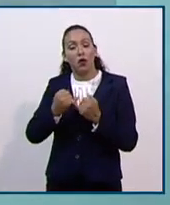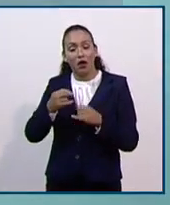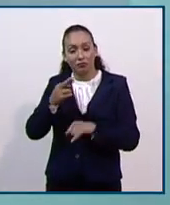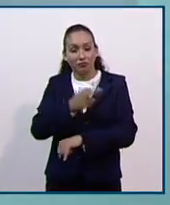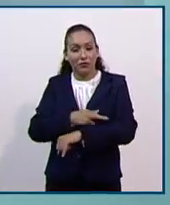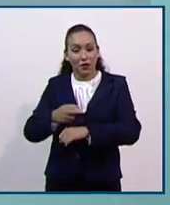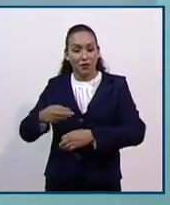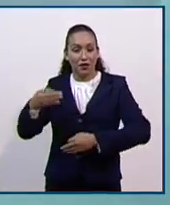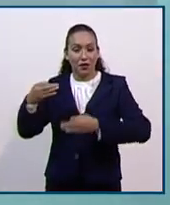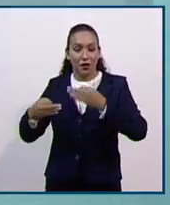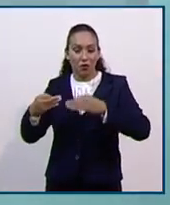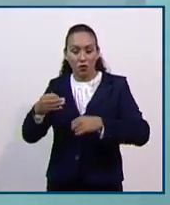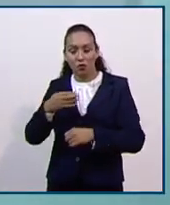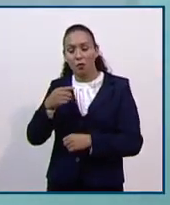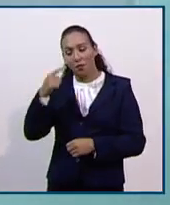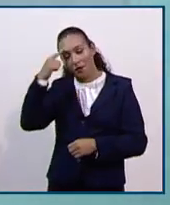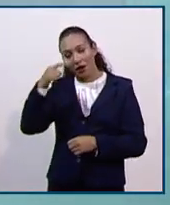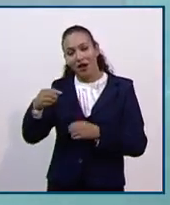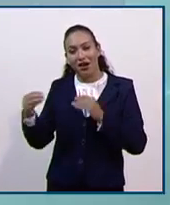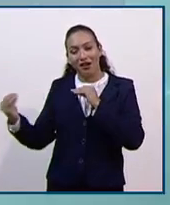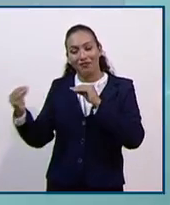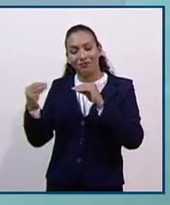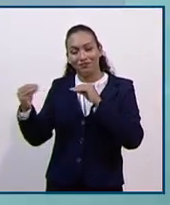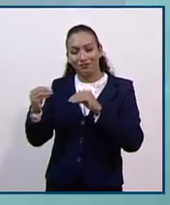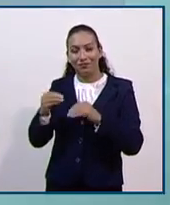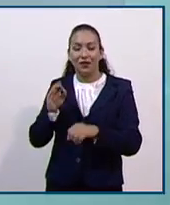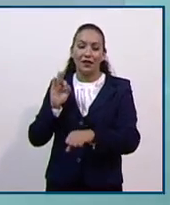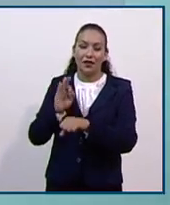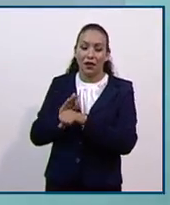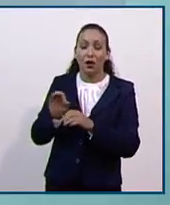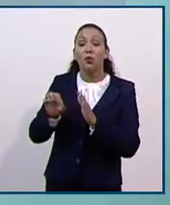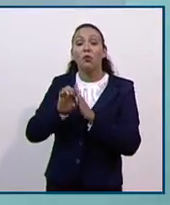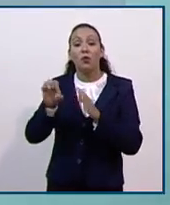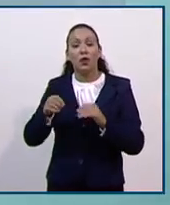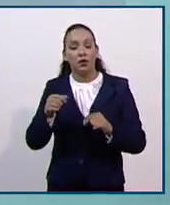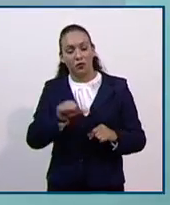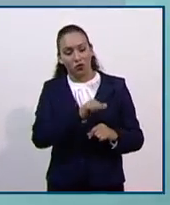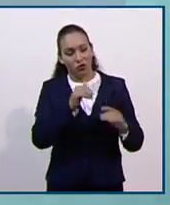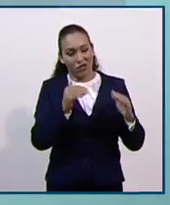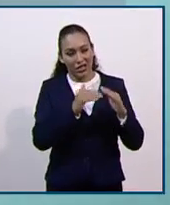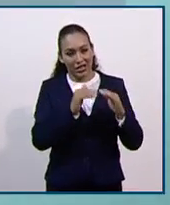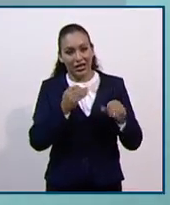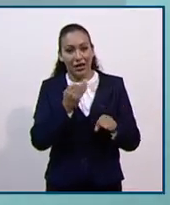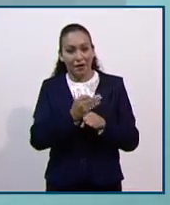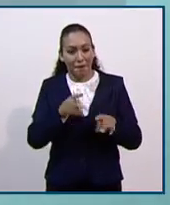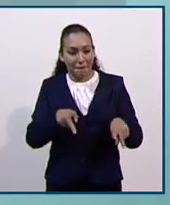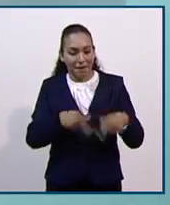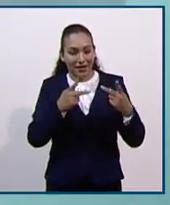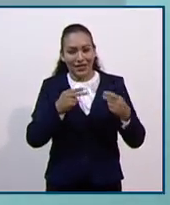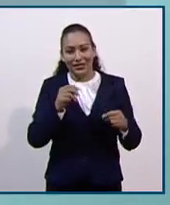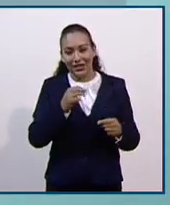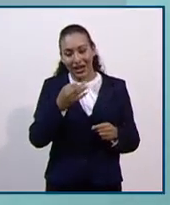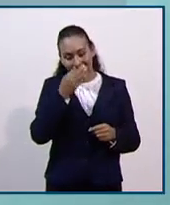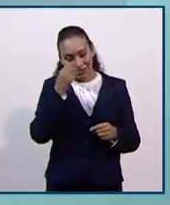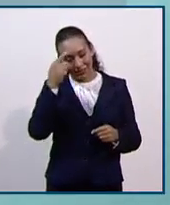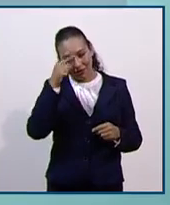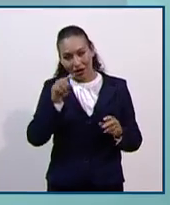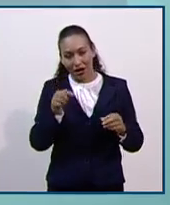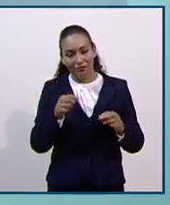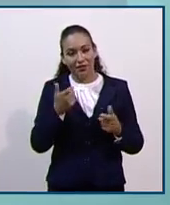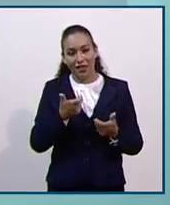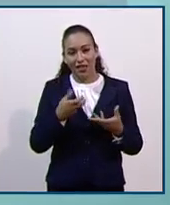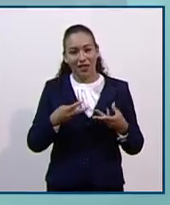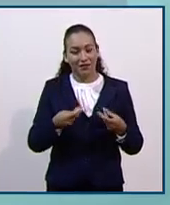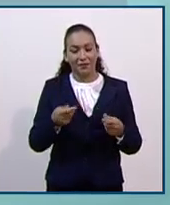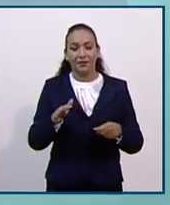promovido por un tercero contra la adjudicación de un inmueble en remate. competencia de juzgados y tribunales en un